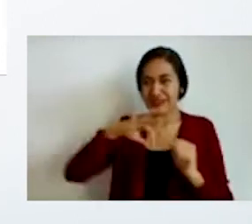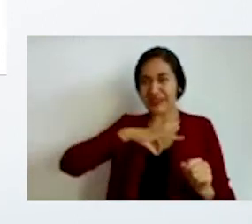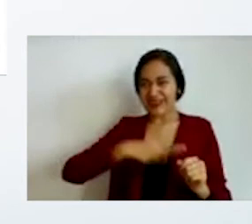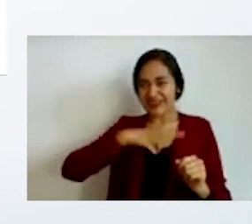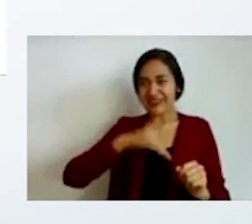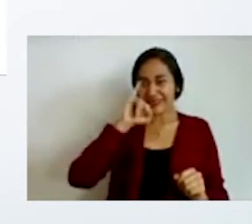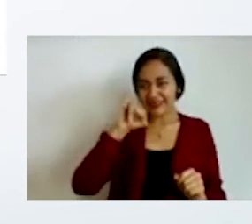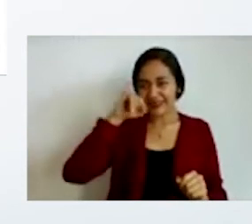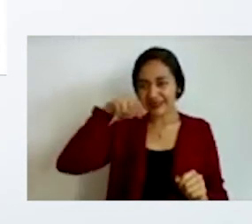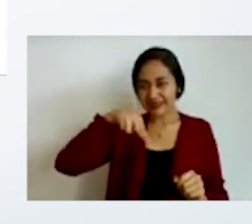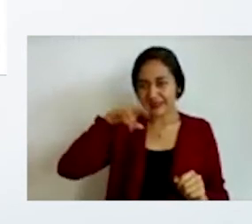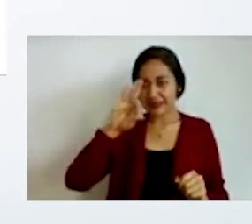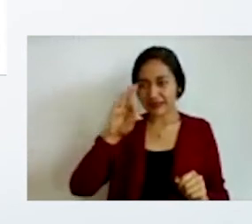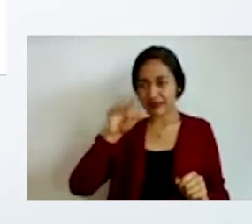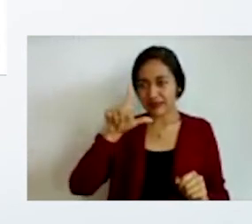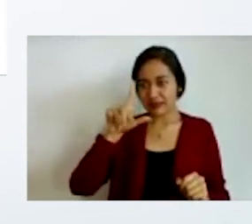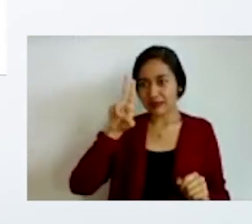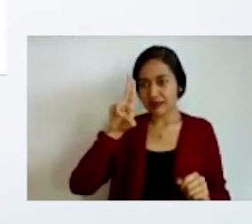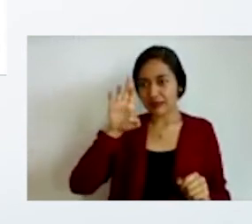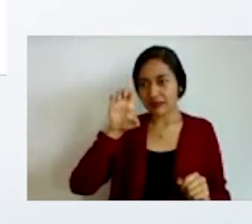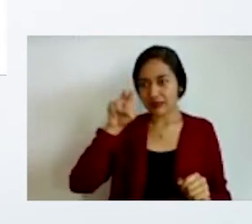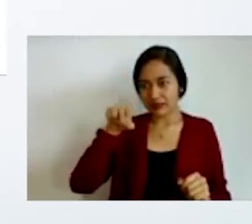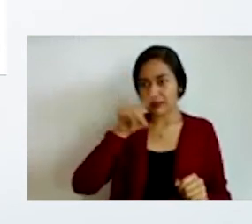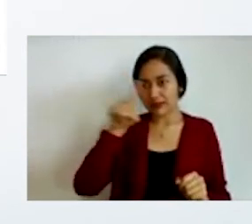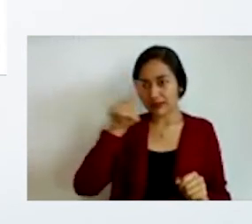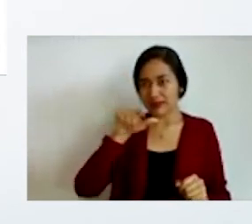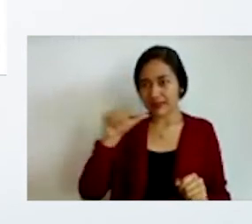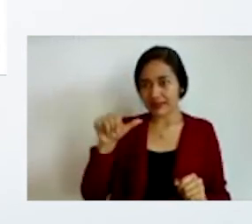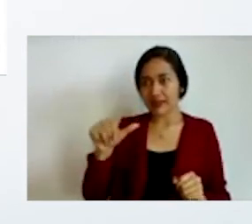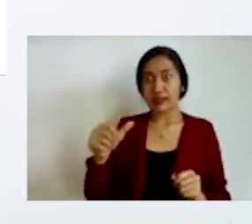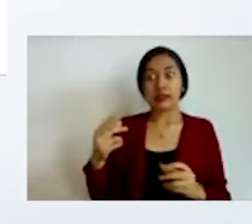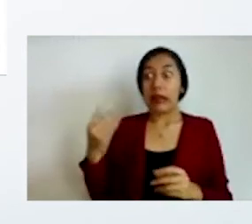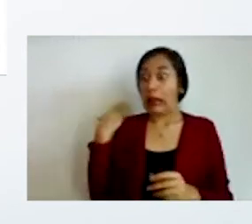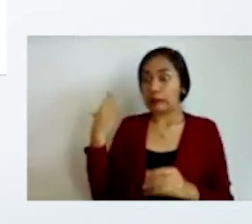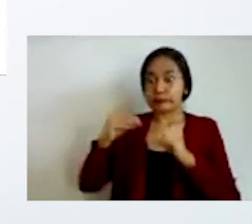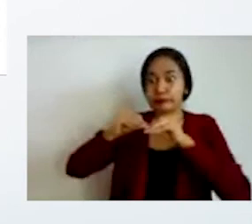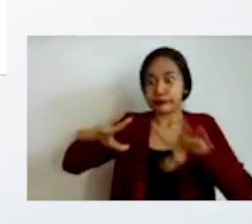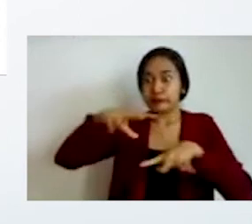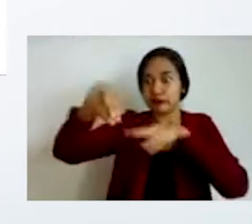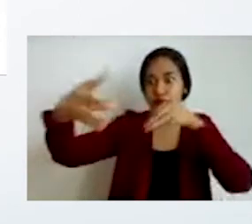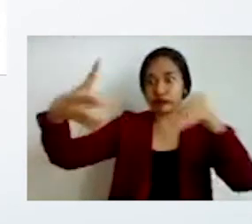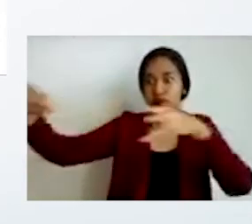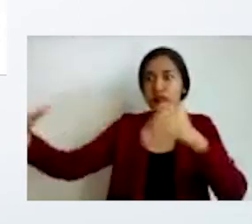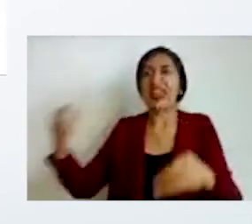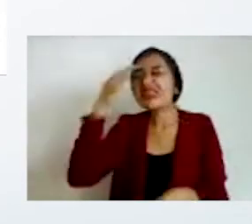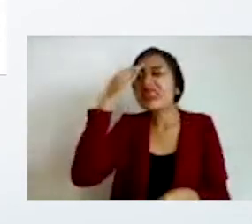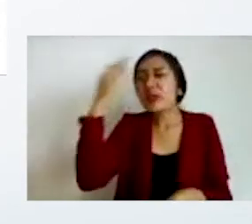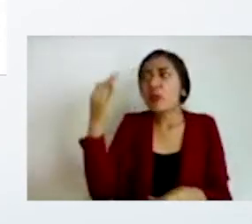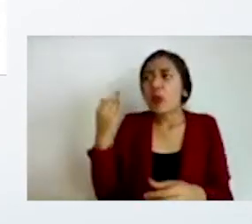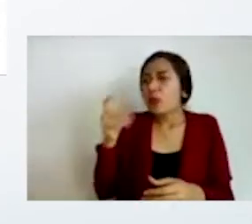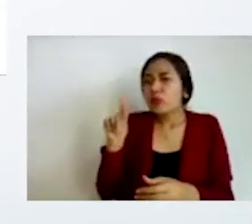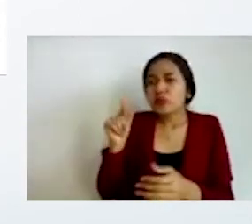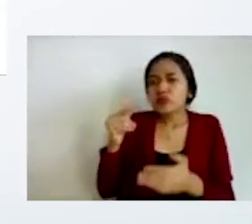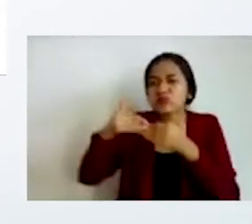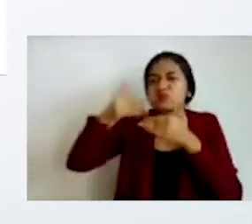poco tiempo se demostró que había un medicamento, el oseltamivir,